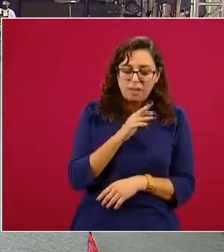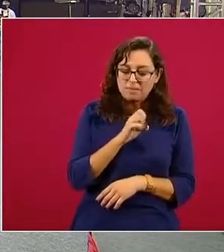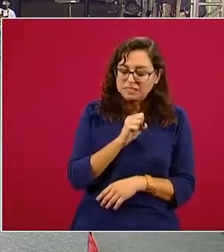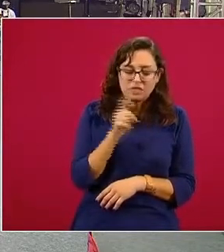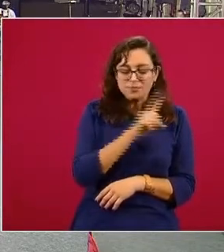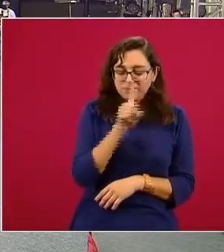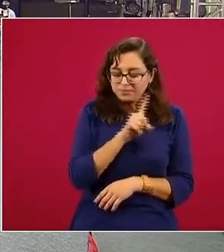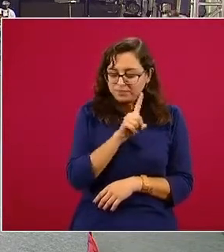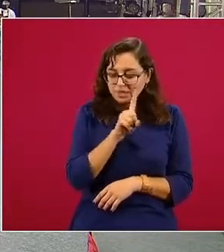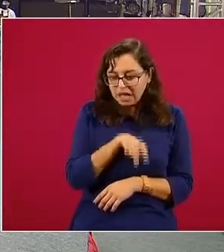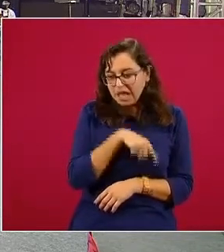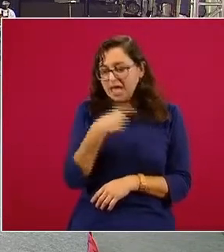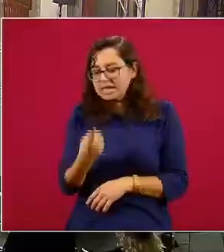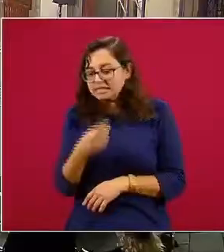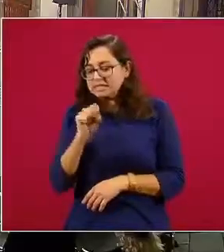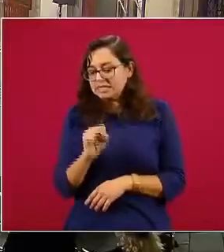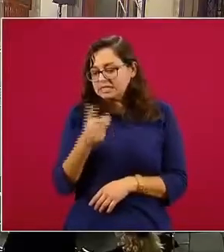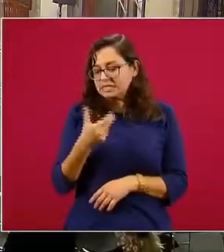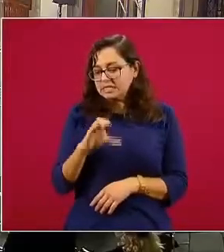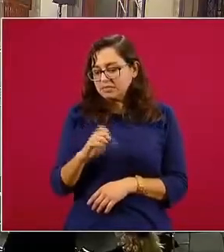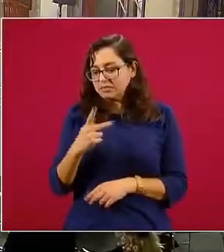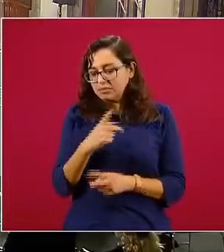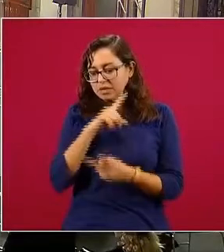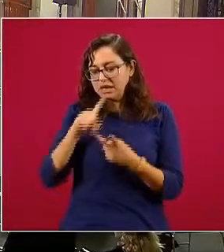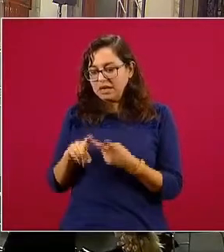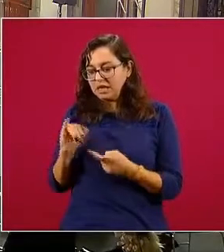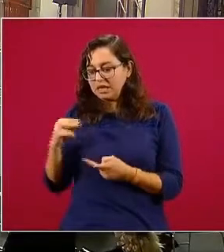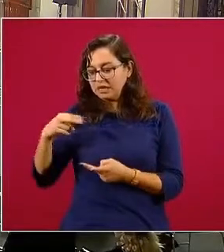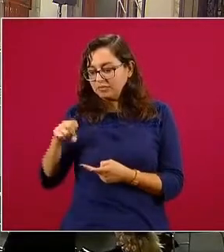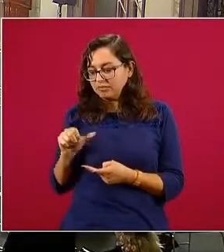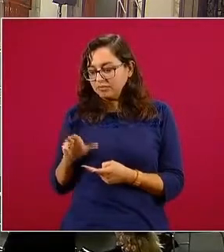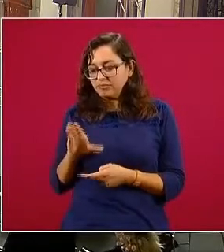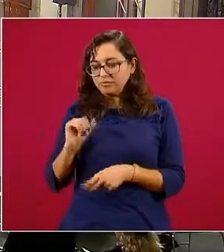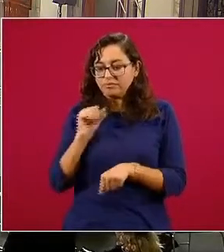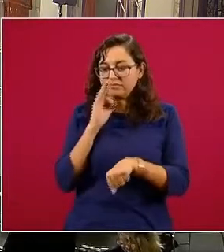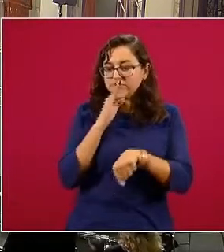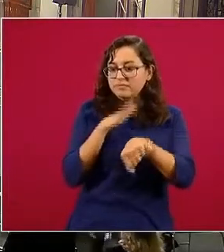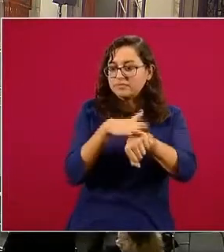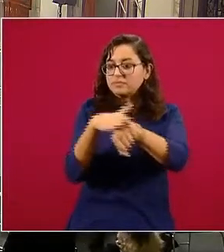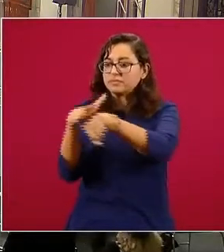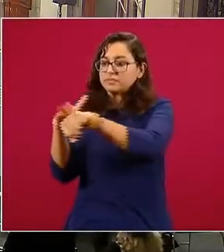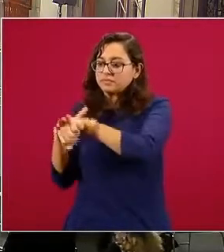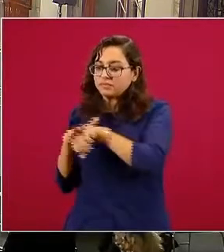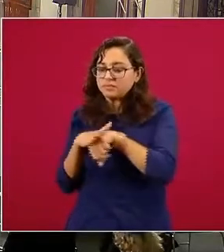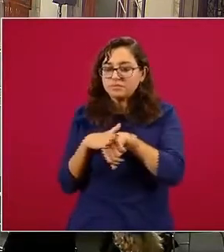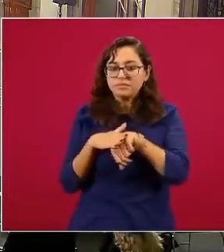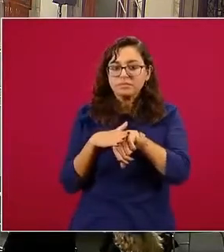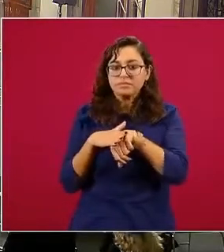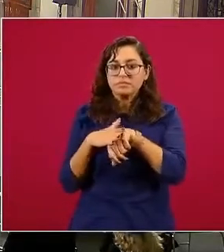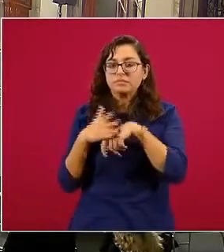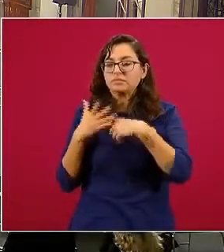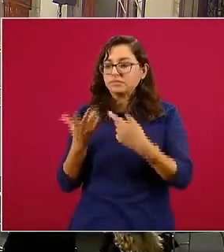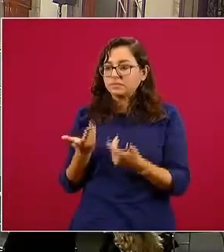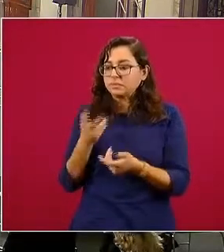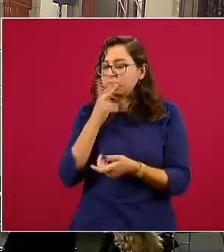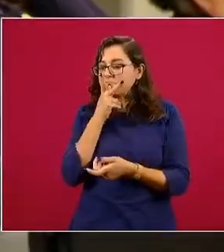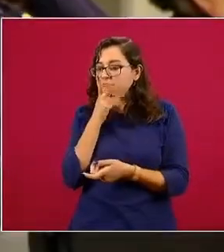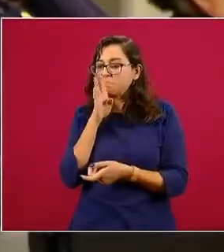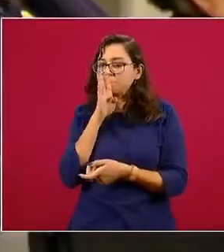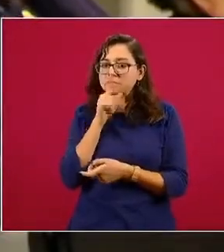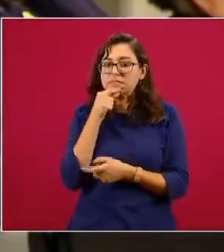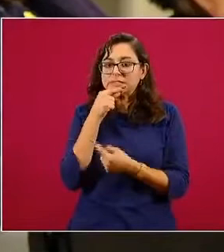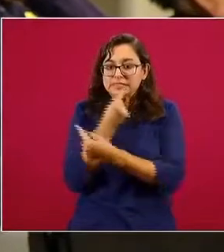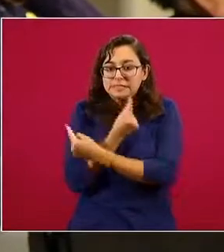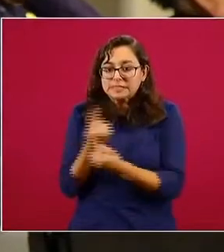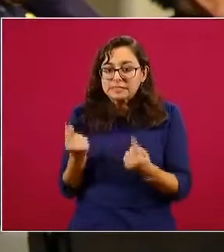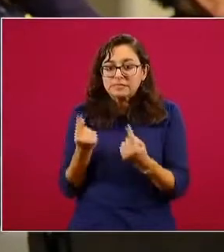Hacienda y el INSABI convocaron a los papás de niños con cáncer un día antes de que se emitiera la alerta sanitaria